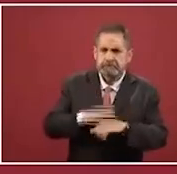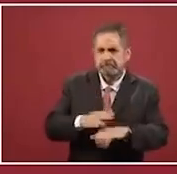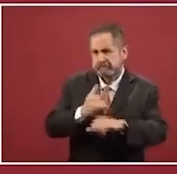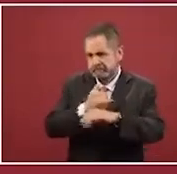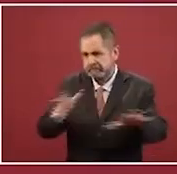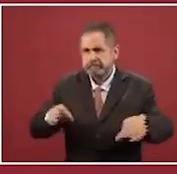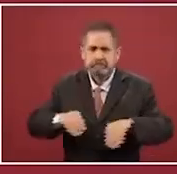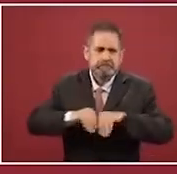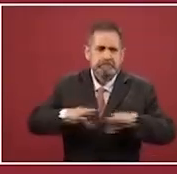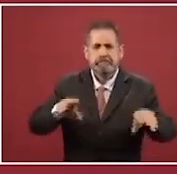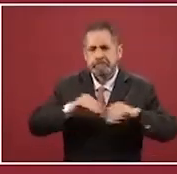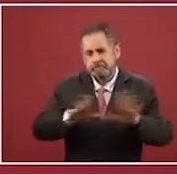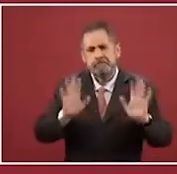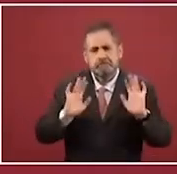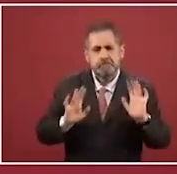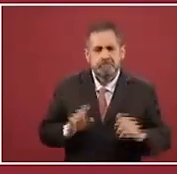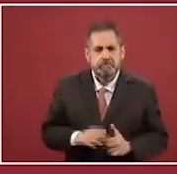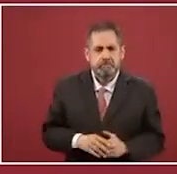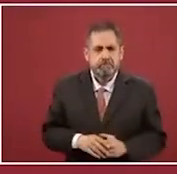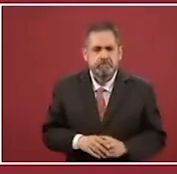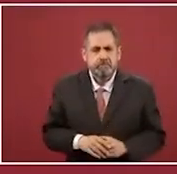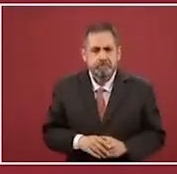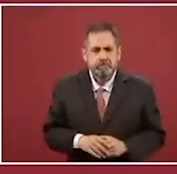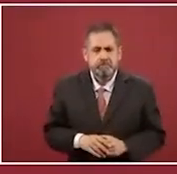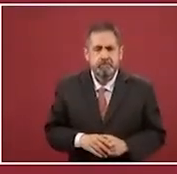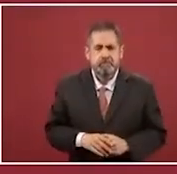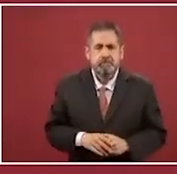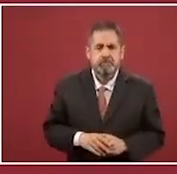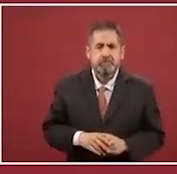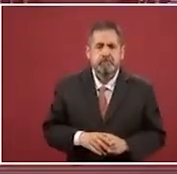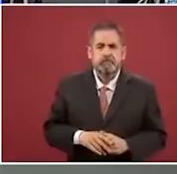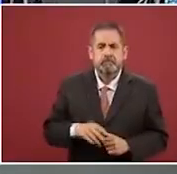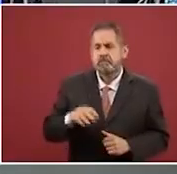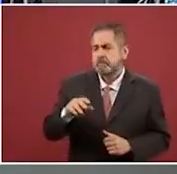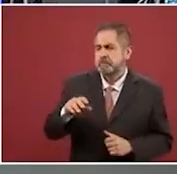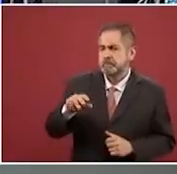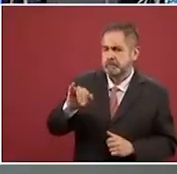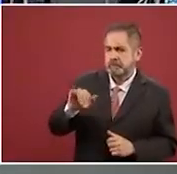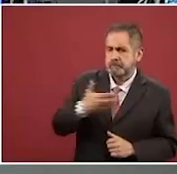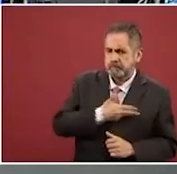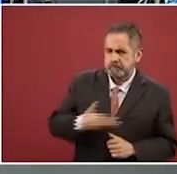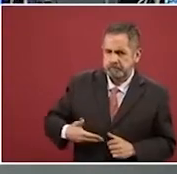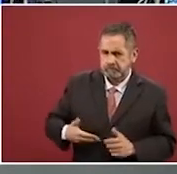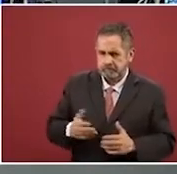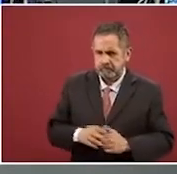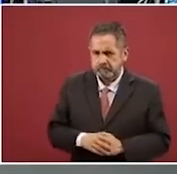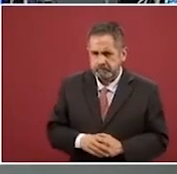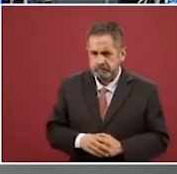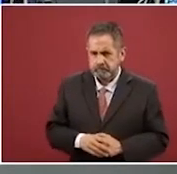informar más sobre eso. Sí, presidente.